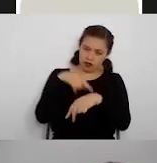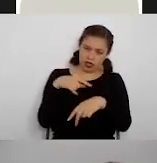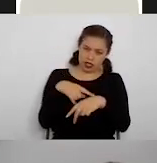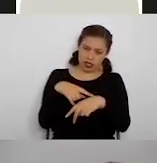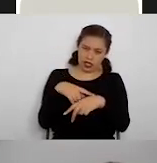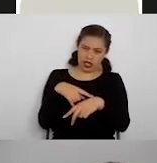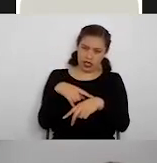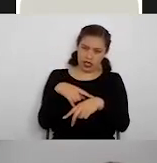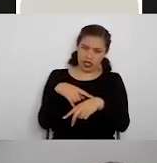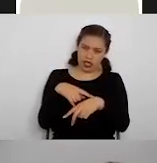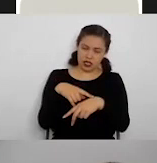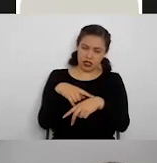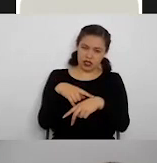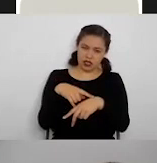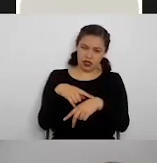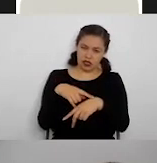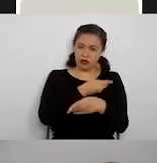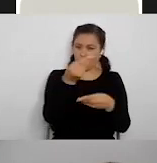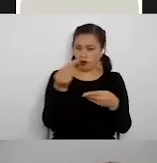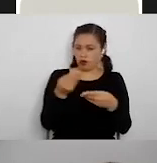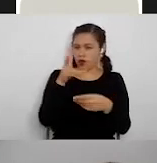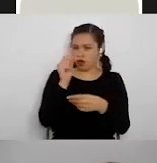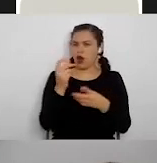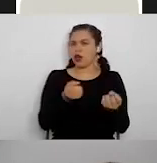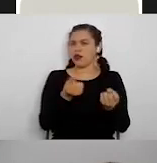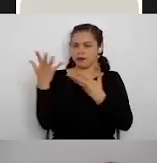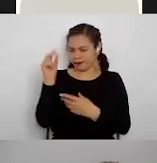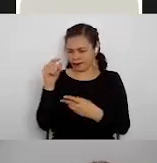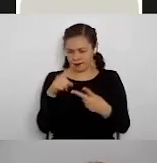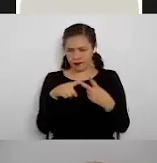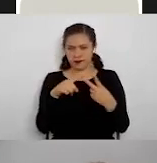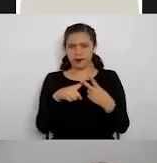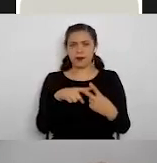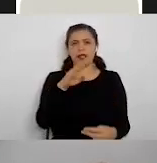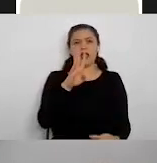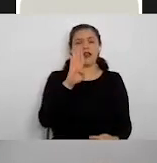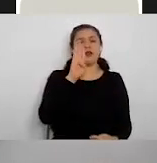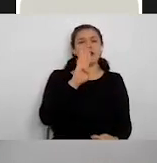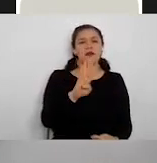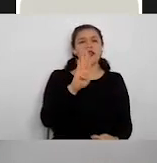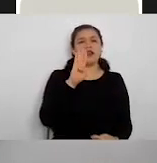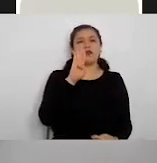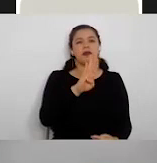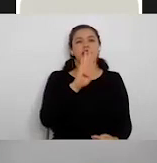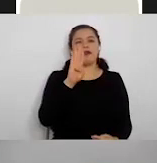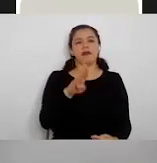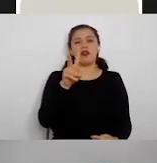no llevárselas o no repartirlas. Por decir algo, el BBVA es un banco español.